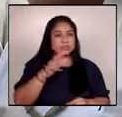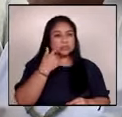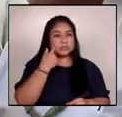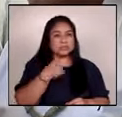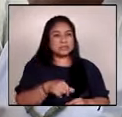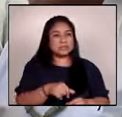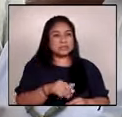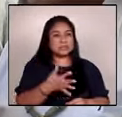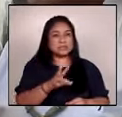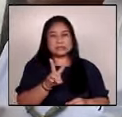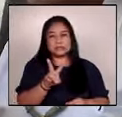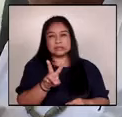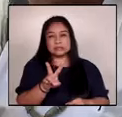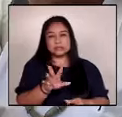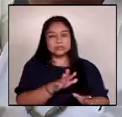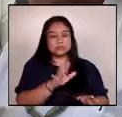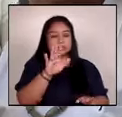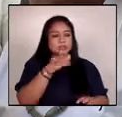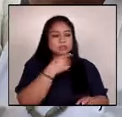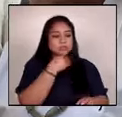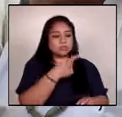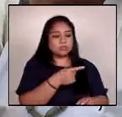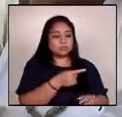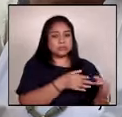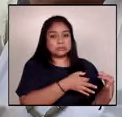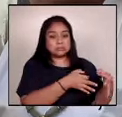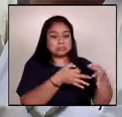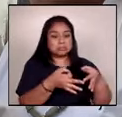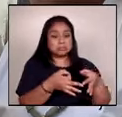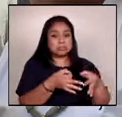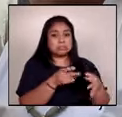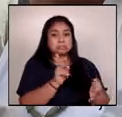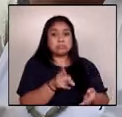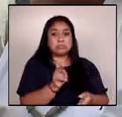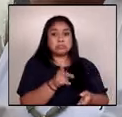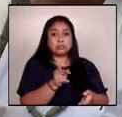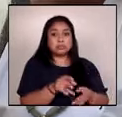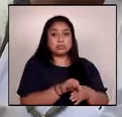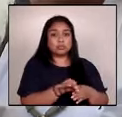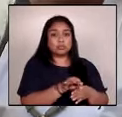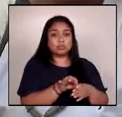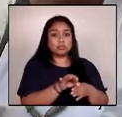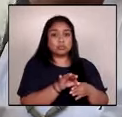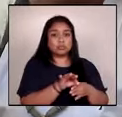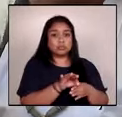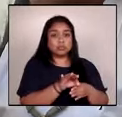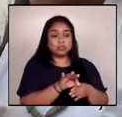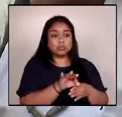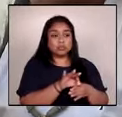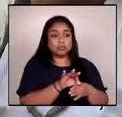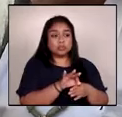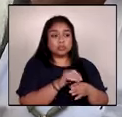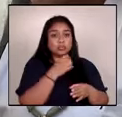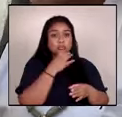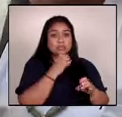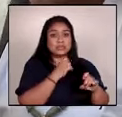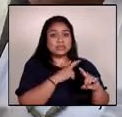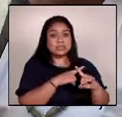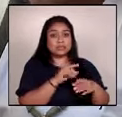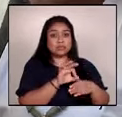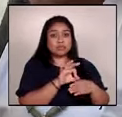Casi dos. ¿Se mantienen los mismos funcionarios que colocó el expresidente Alejandro Yamatei en todas las